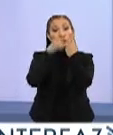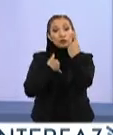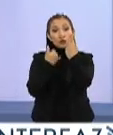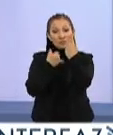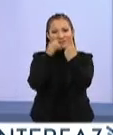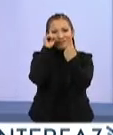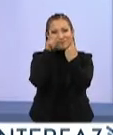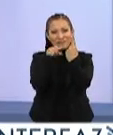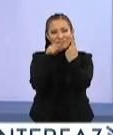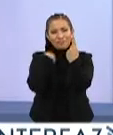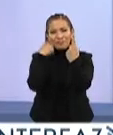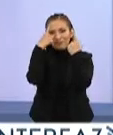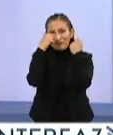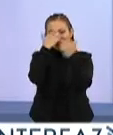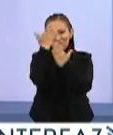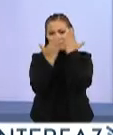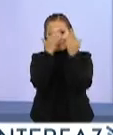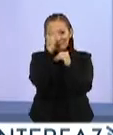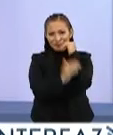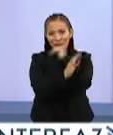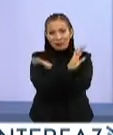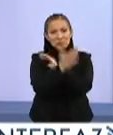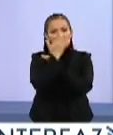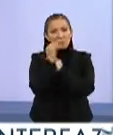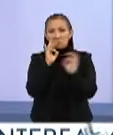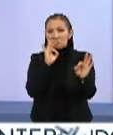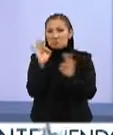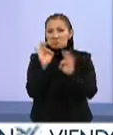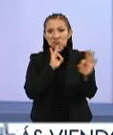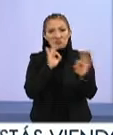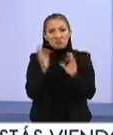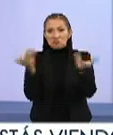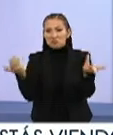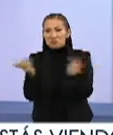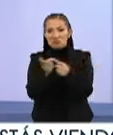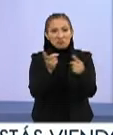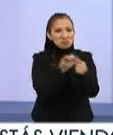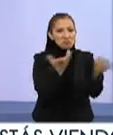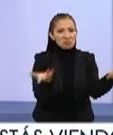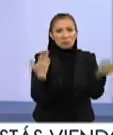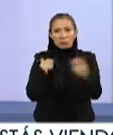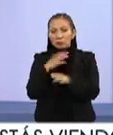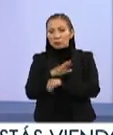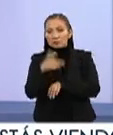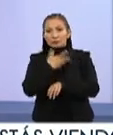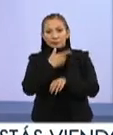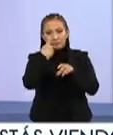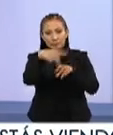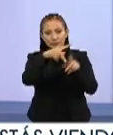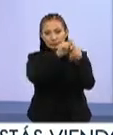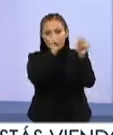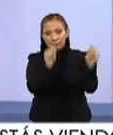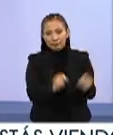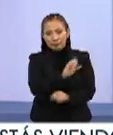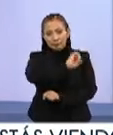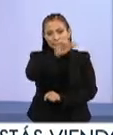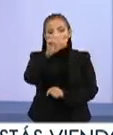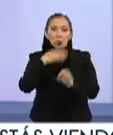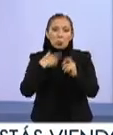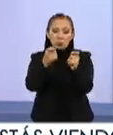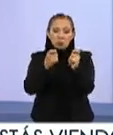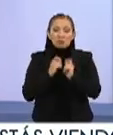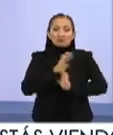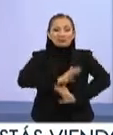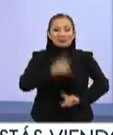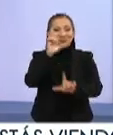que se gradúan no tienen empleo. Esto quiere decir que aunque tengan un título profesional o se hayan